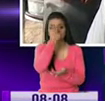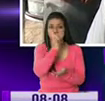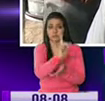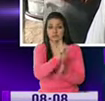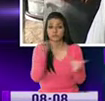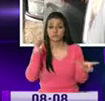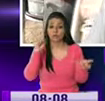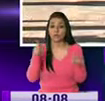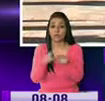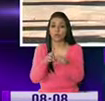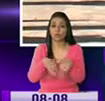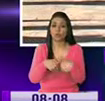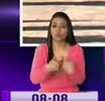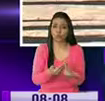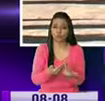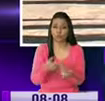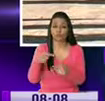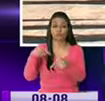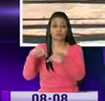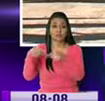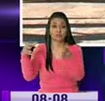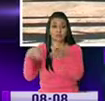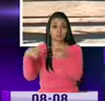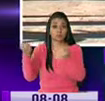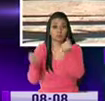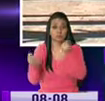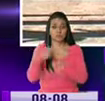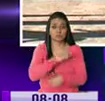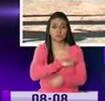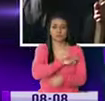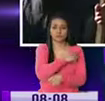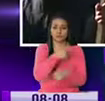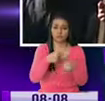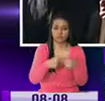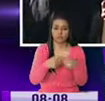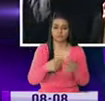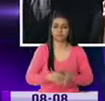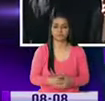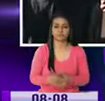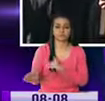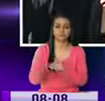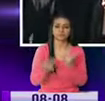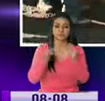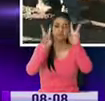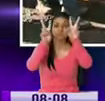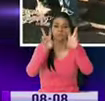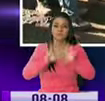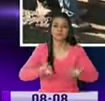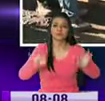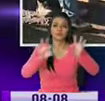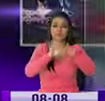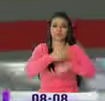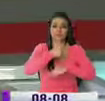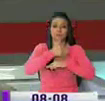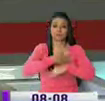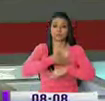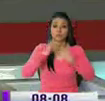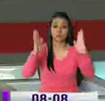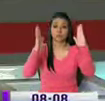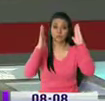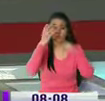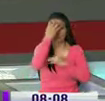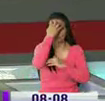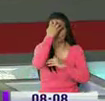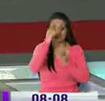acuerdo entre pues los transportistas pesados y el municipio de la ciudad. Ahora viene un tema que es importante, autoridades, por favor, de educación.